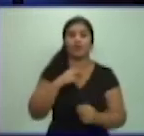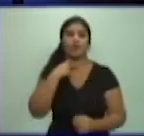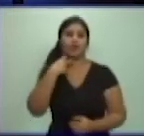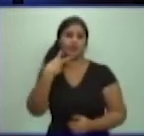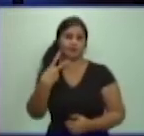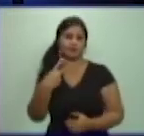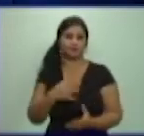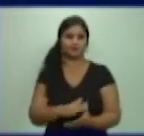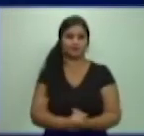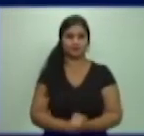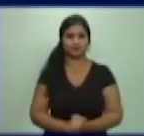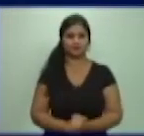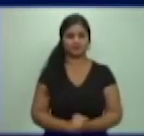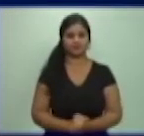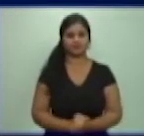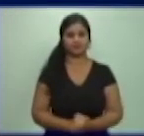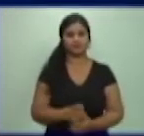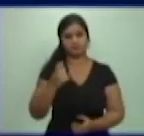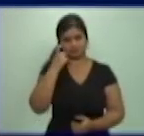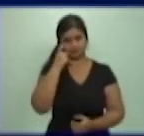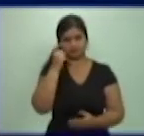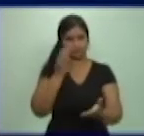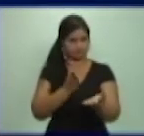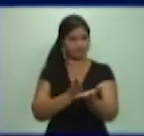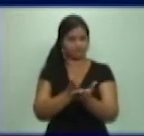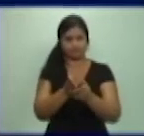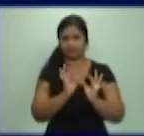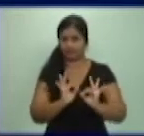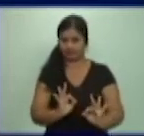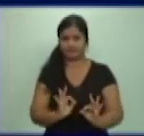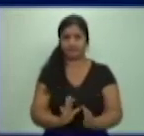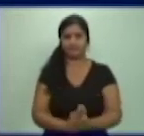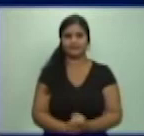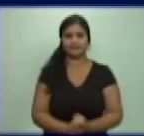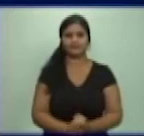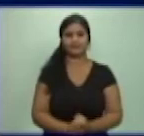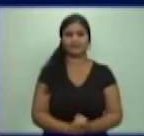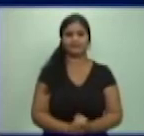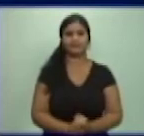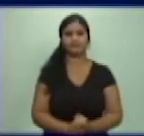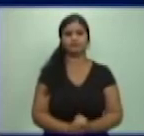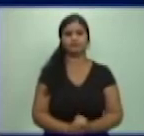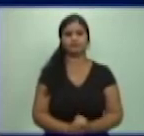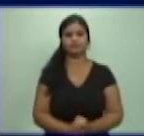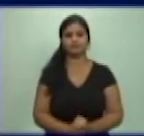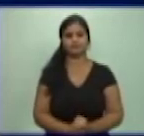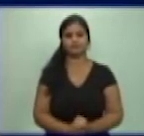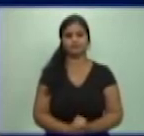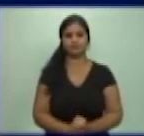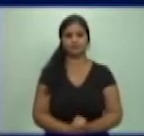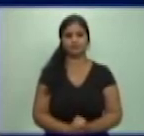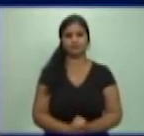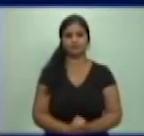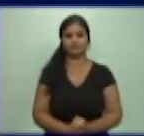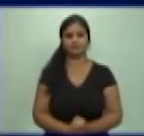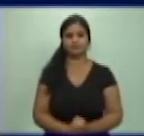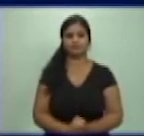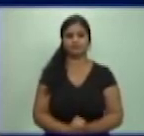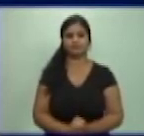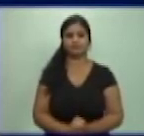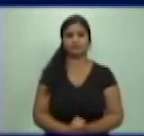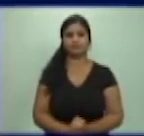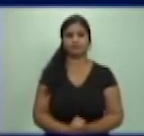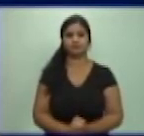entonces gráficamente cómo quedaría. La lectura es como un sexto sentido. Observen que esa es la